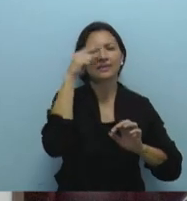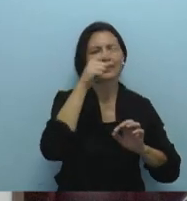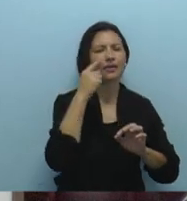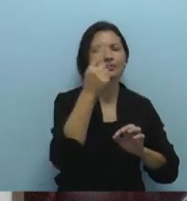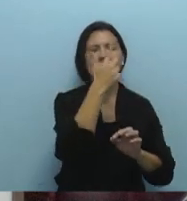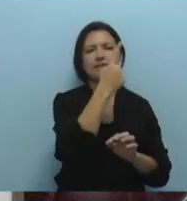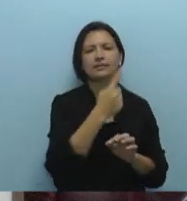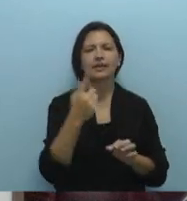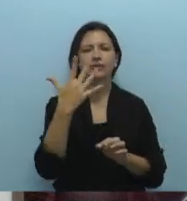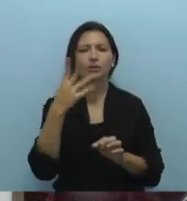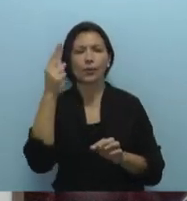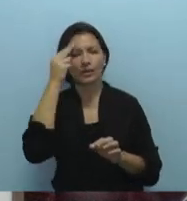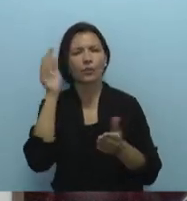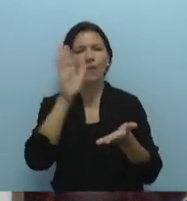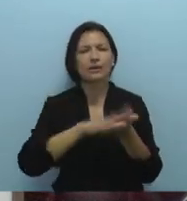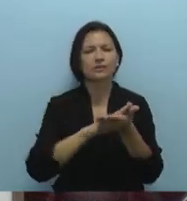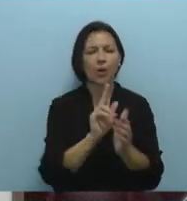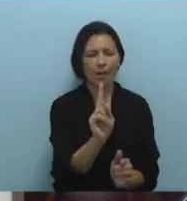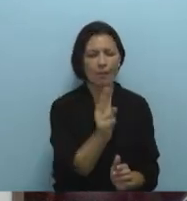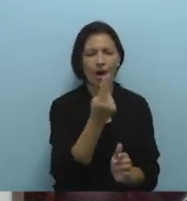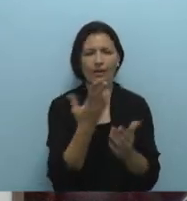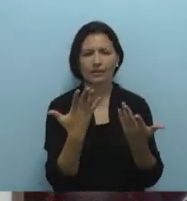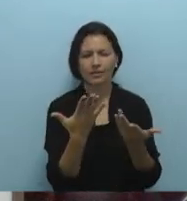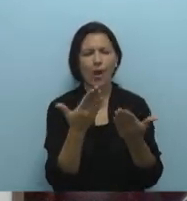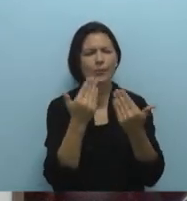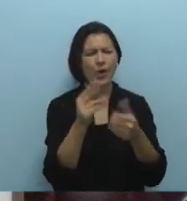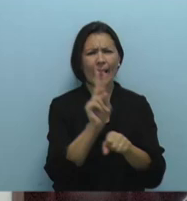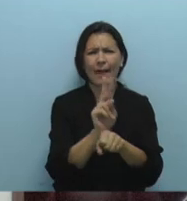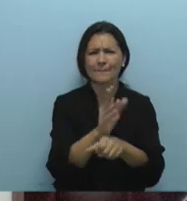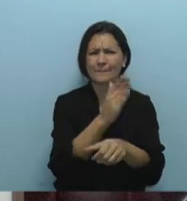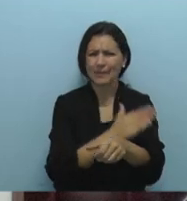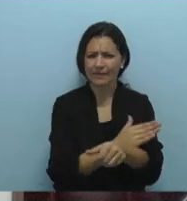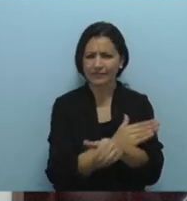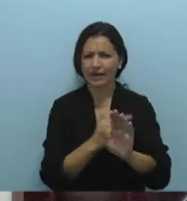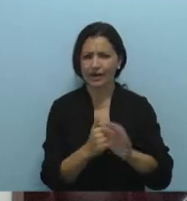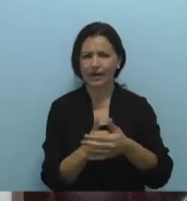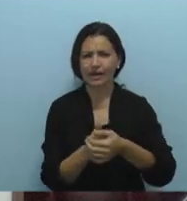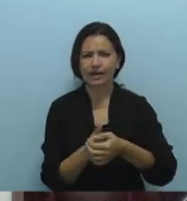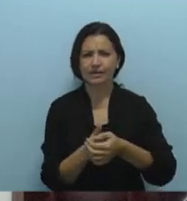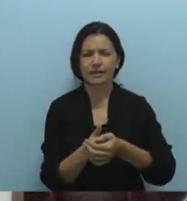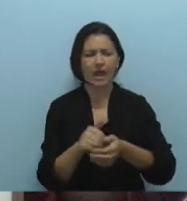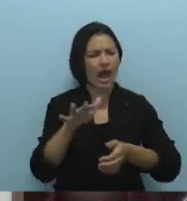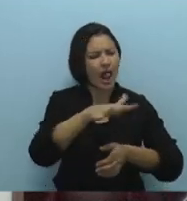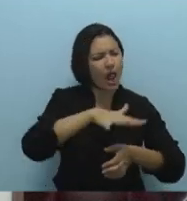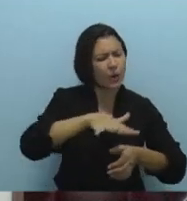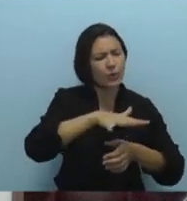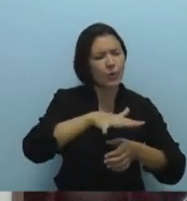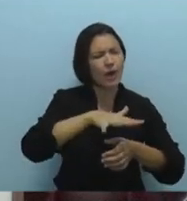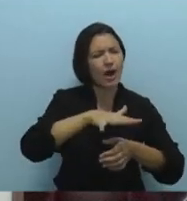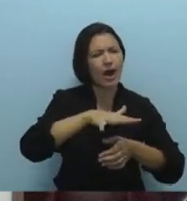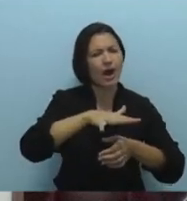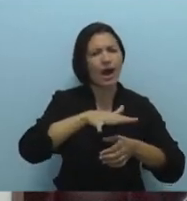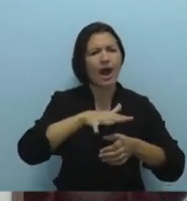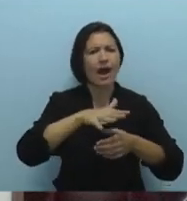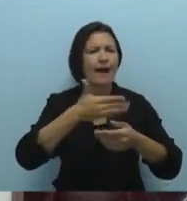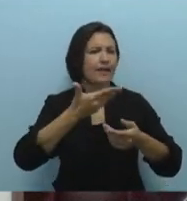27.159 de muerte súbita, que establece un sistema de prevención de eventos y muertes súbitas en espacios públicos y privados de